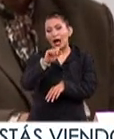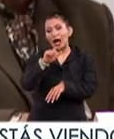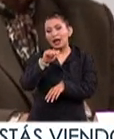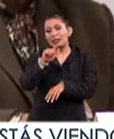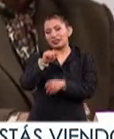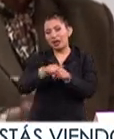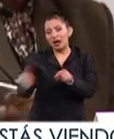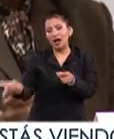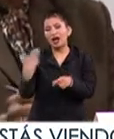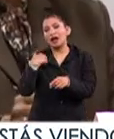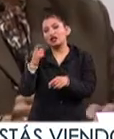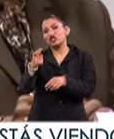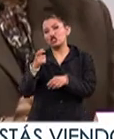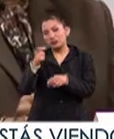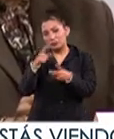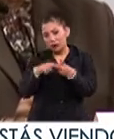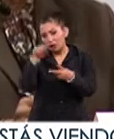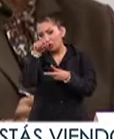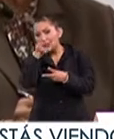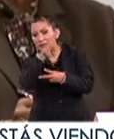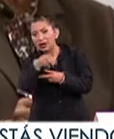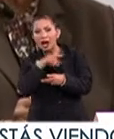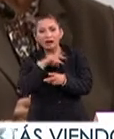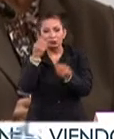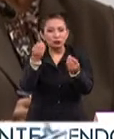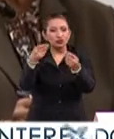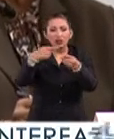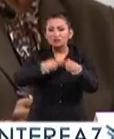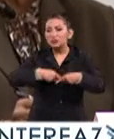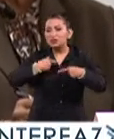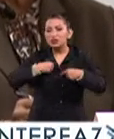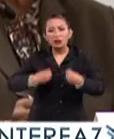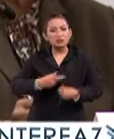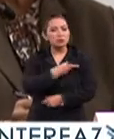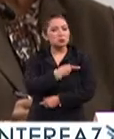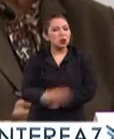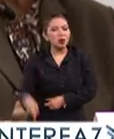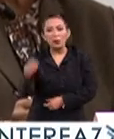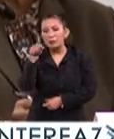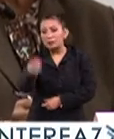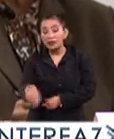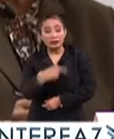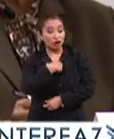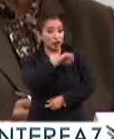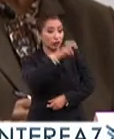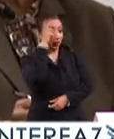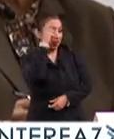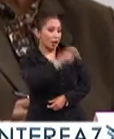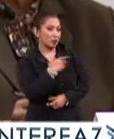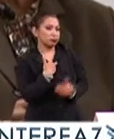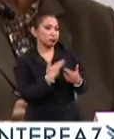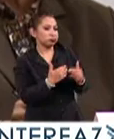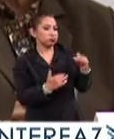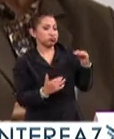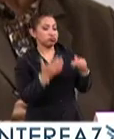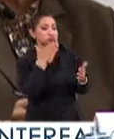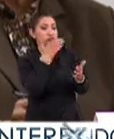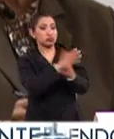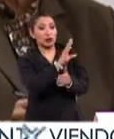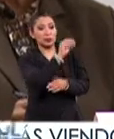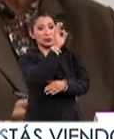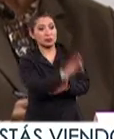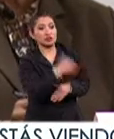Xochimilco, Magdalena Contreras, y las que tienen, digamos, una mejor situación socioeconómica, Miguel Hidalgo, pues tienen tasas cercanas